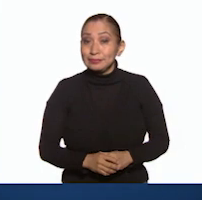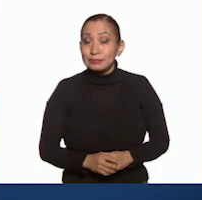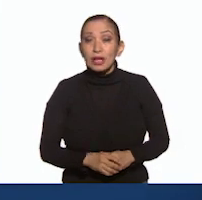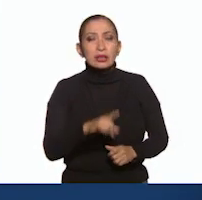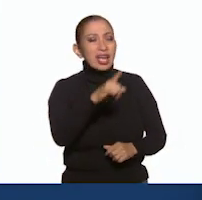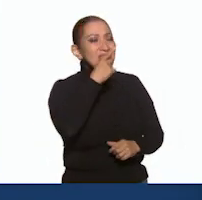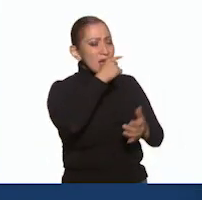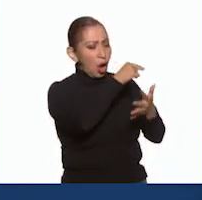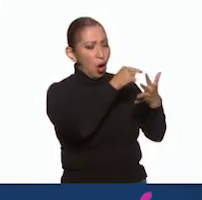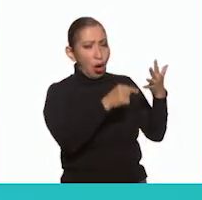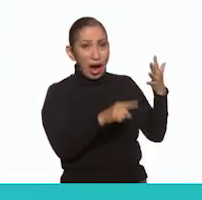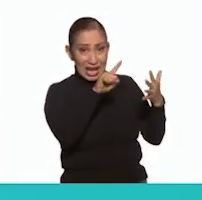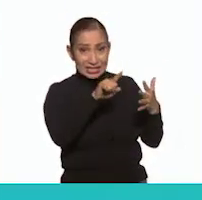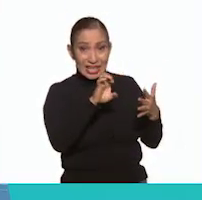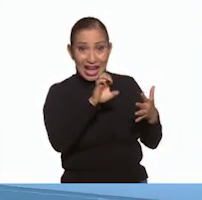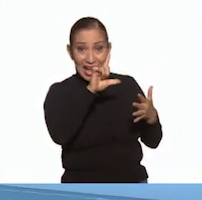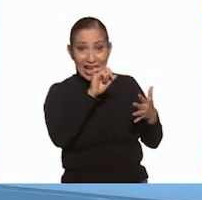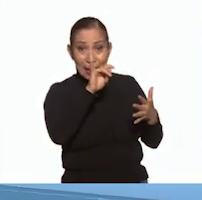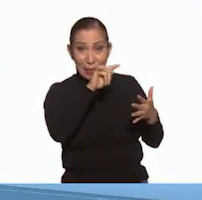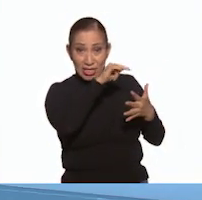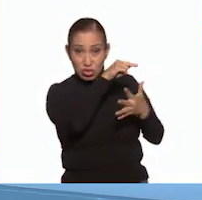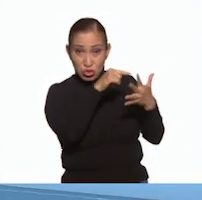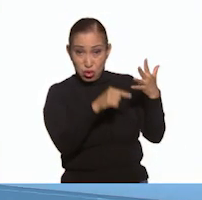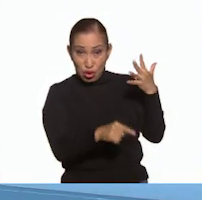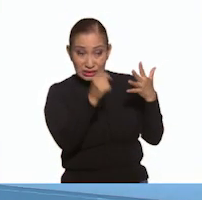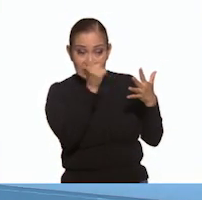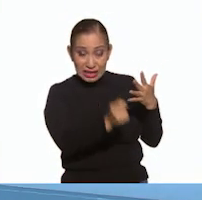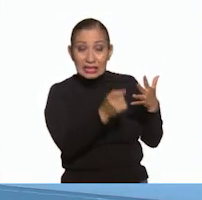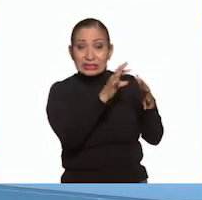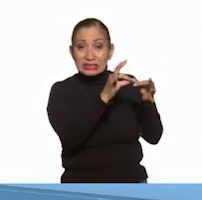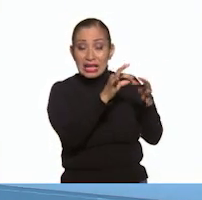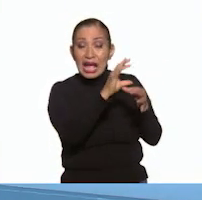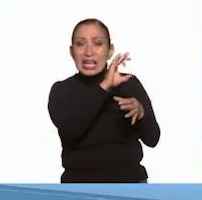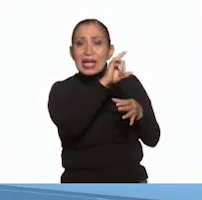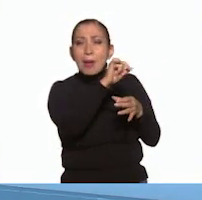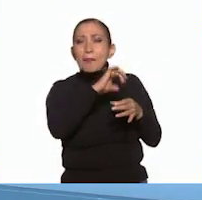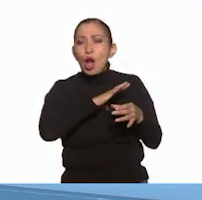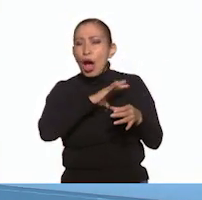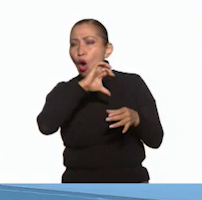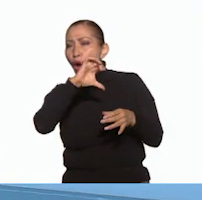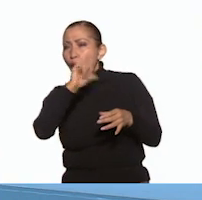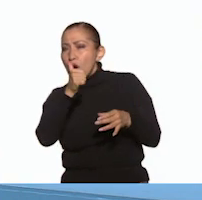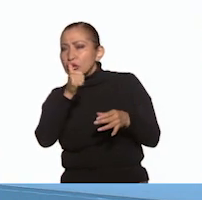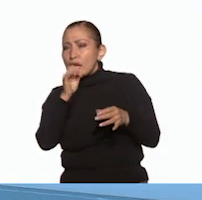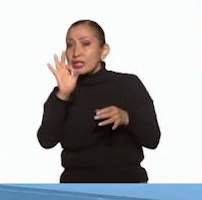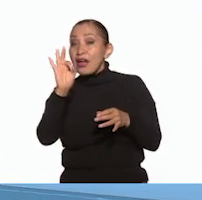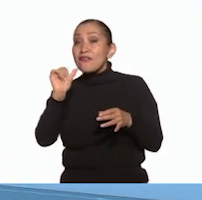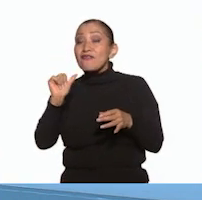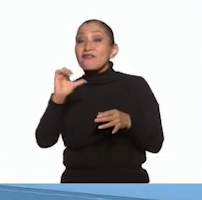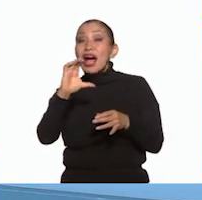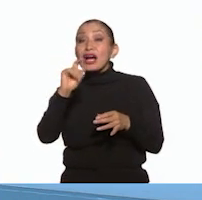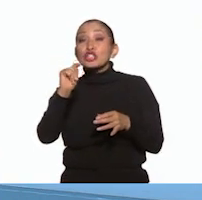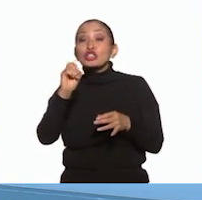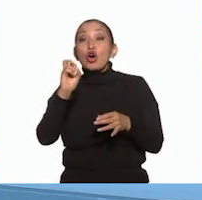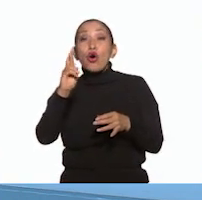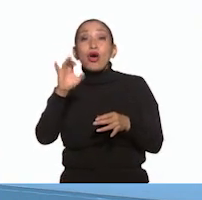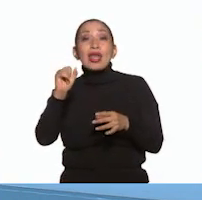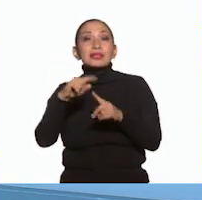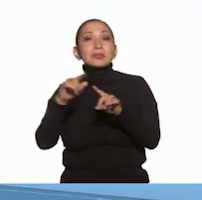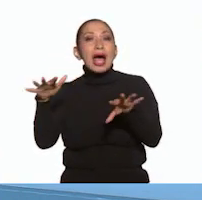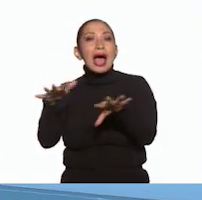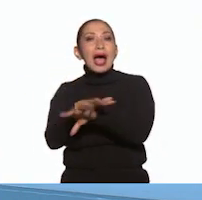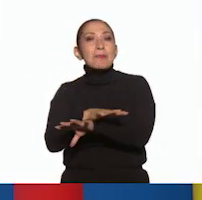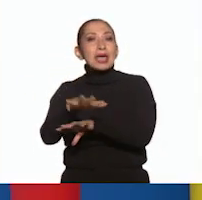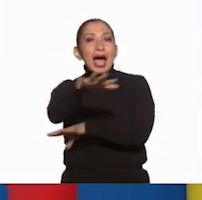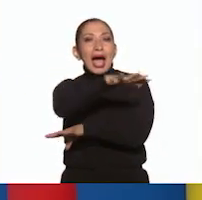que mencionó son los elementos que determinan el clima, pero recuerdo que había ciertos factores que hacen que lo